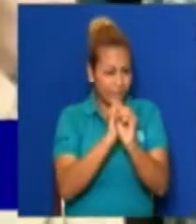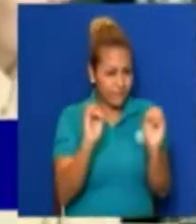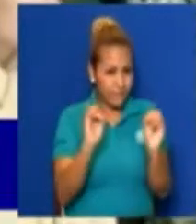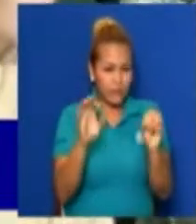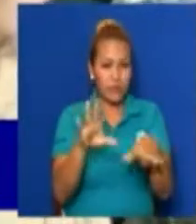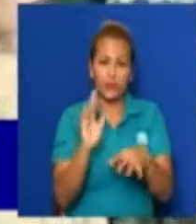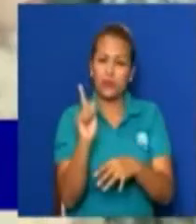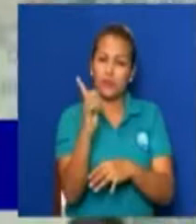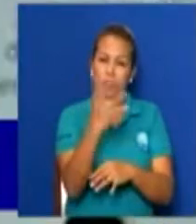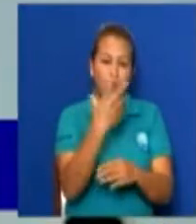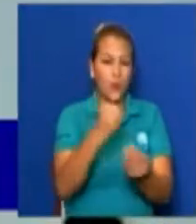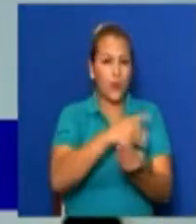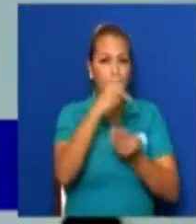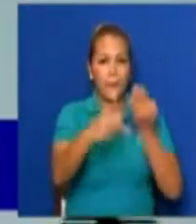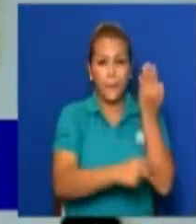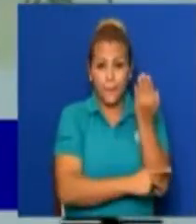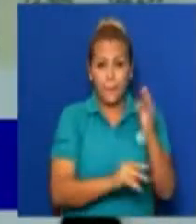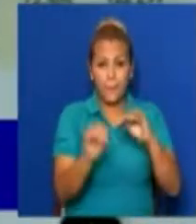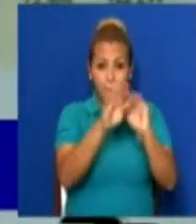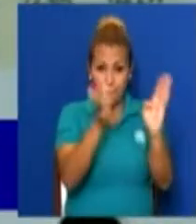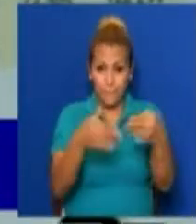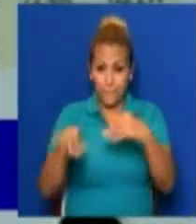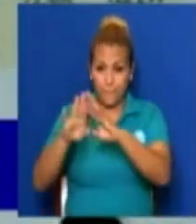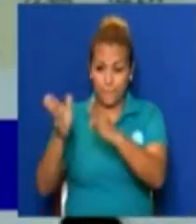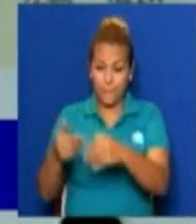los programas,